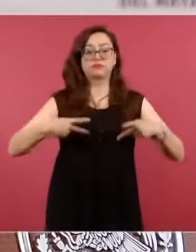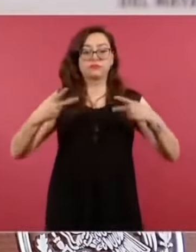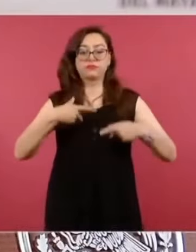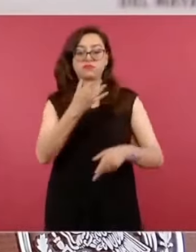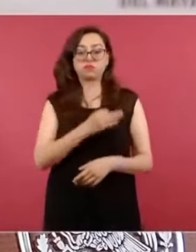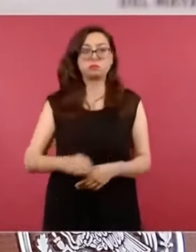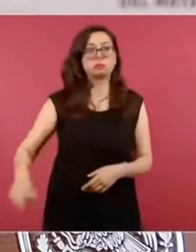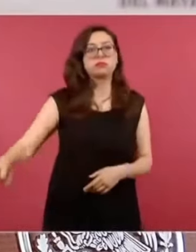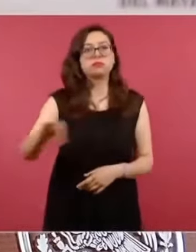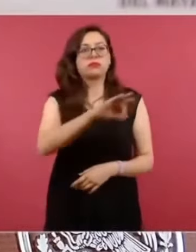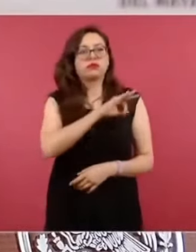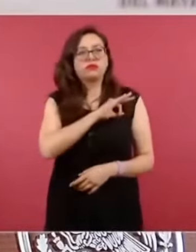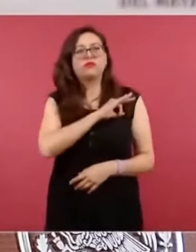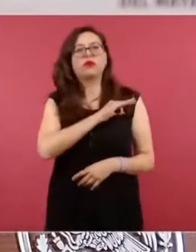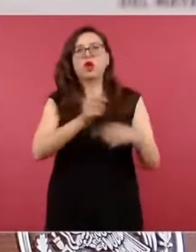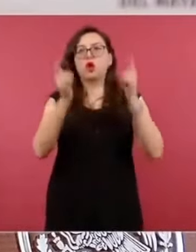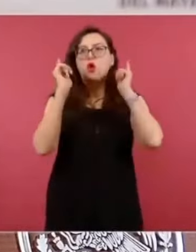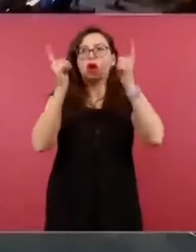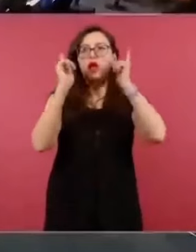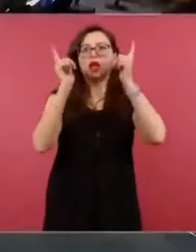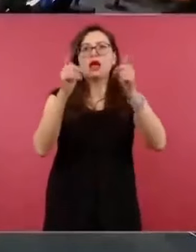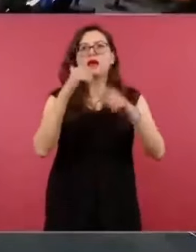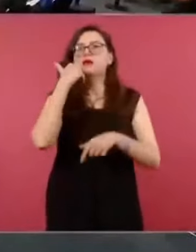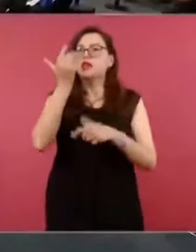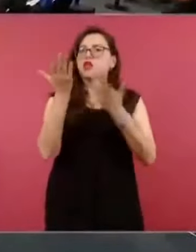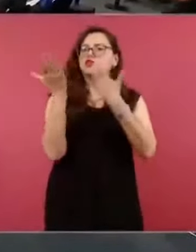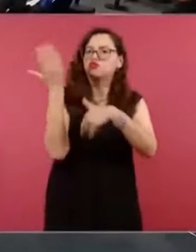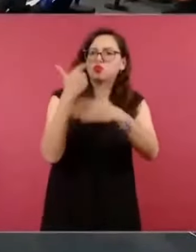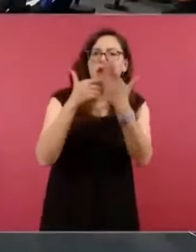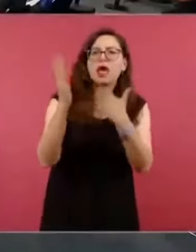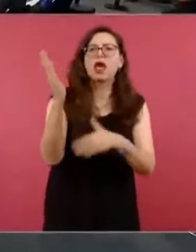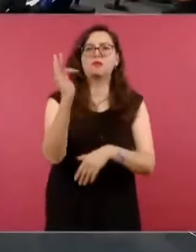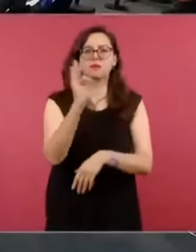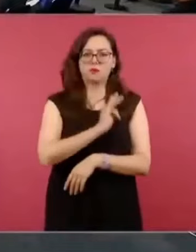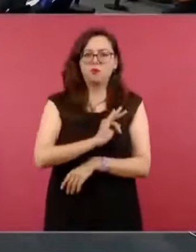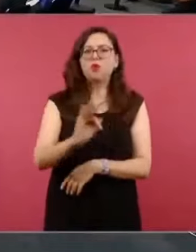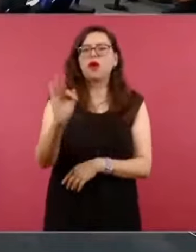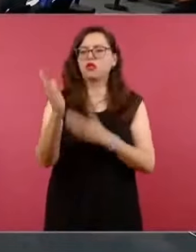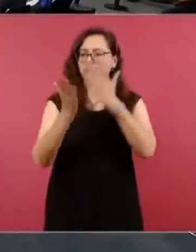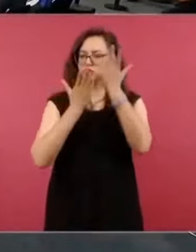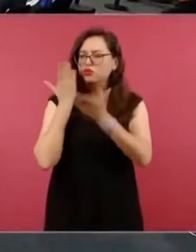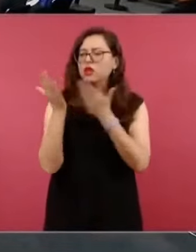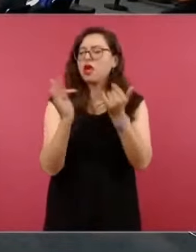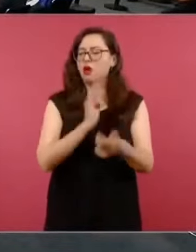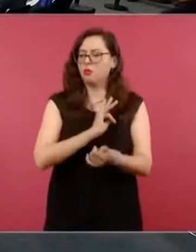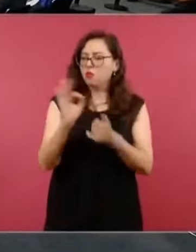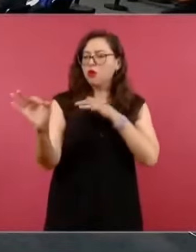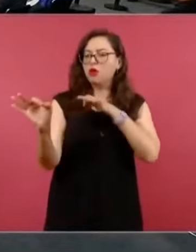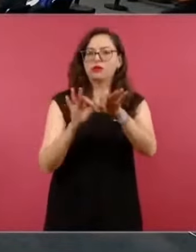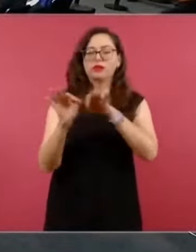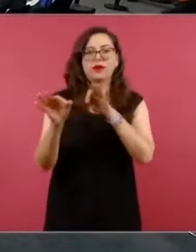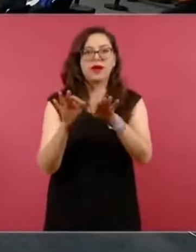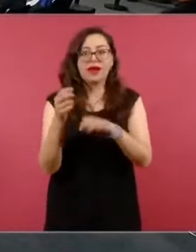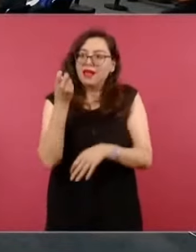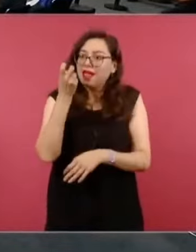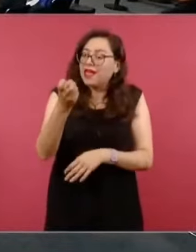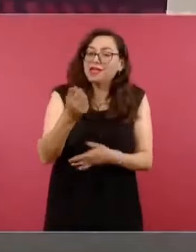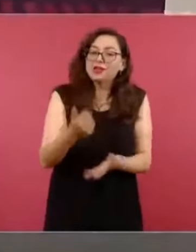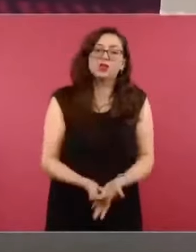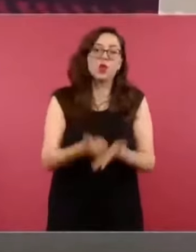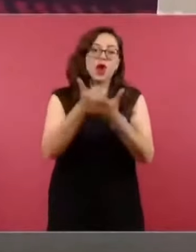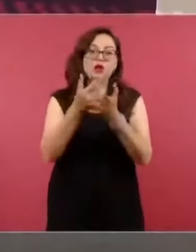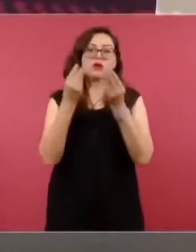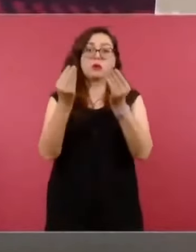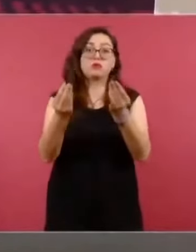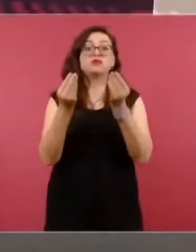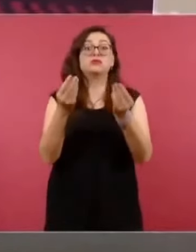a poder ascender en la escala social, con el estudio, con el trabajo. Cuando sentimos que eso está